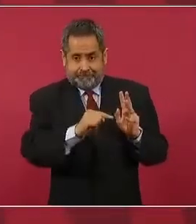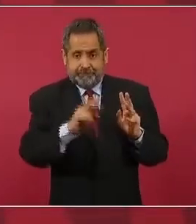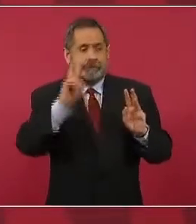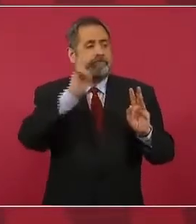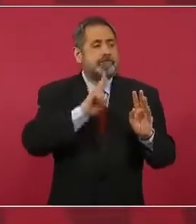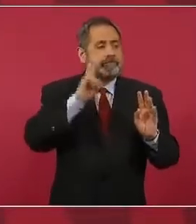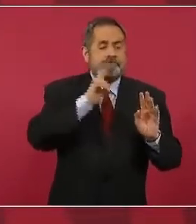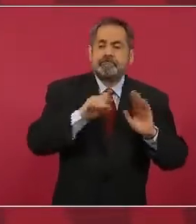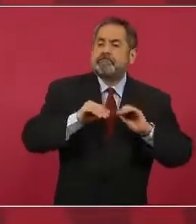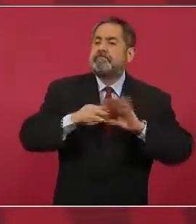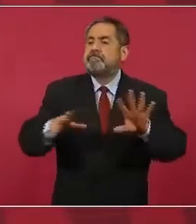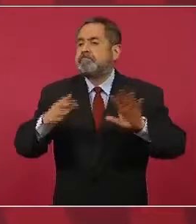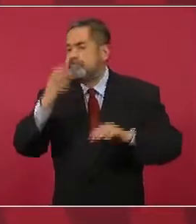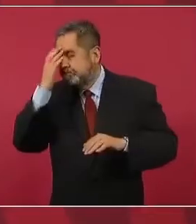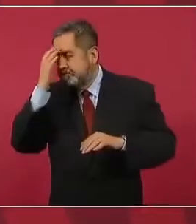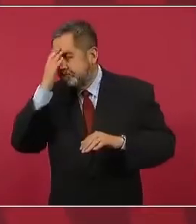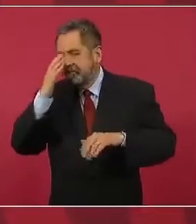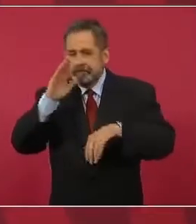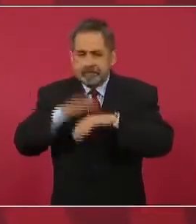voten bien,